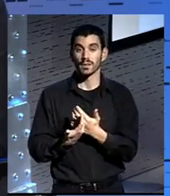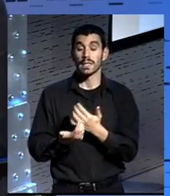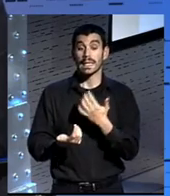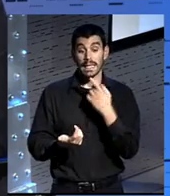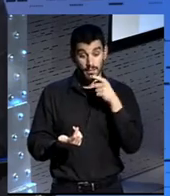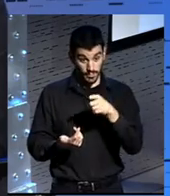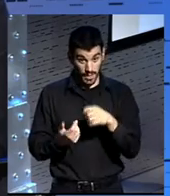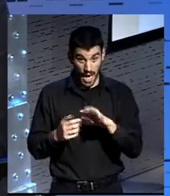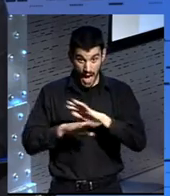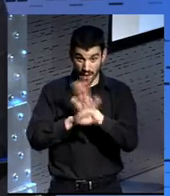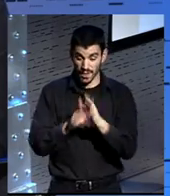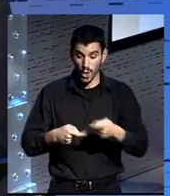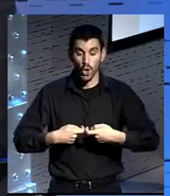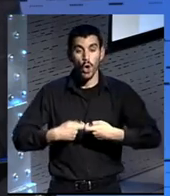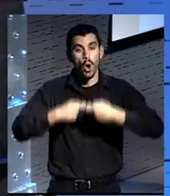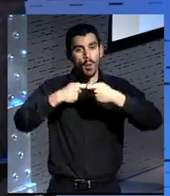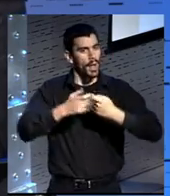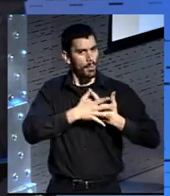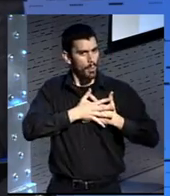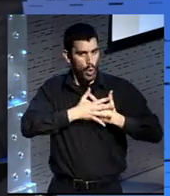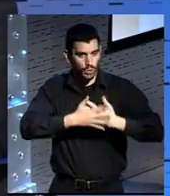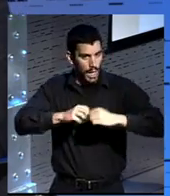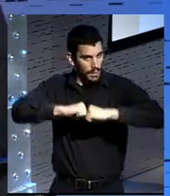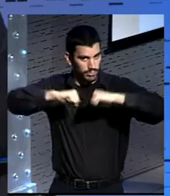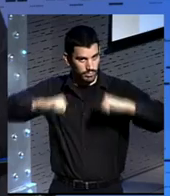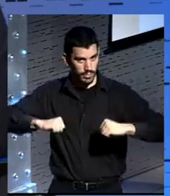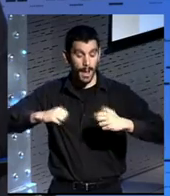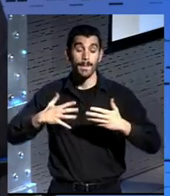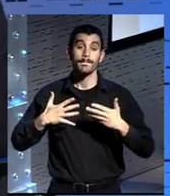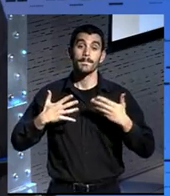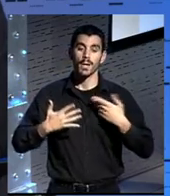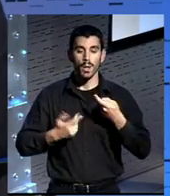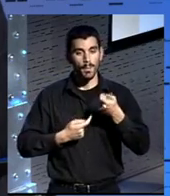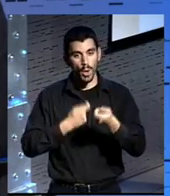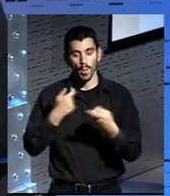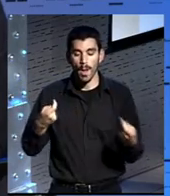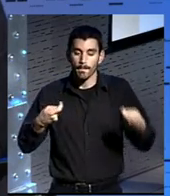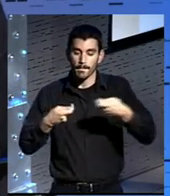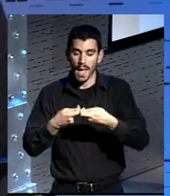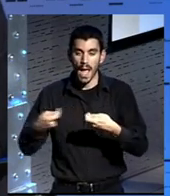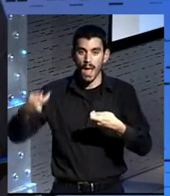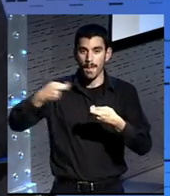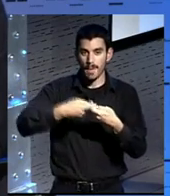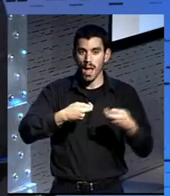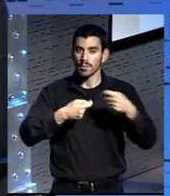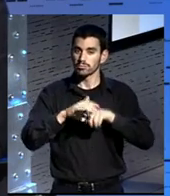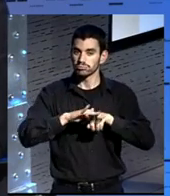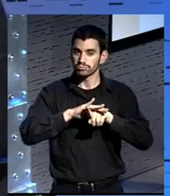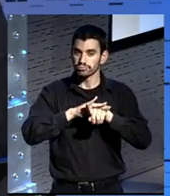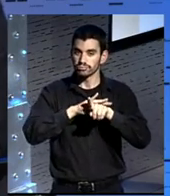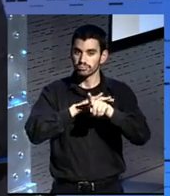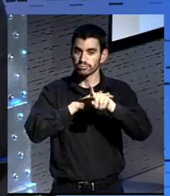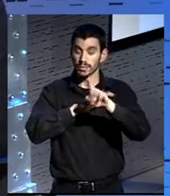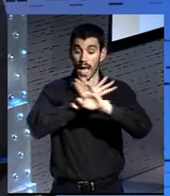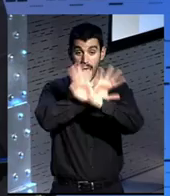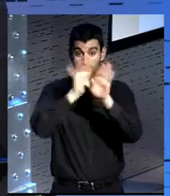comunidades voluntarias, pero efectivamente que enriquezcan y que hagan que esa aspiración de ser